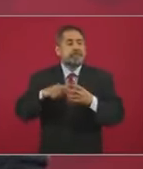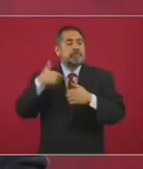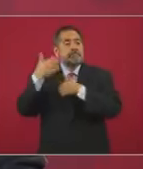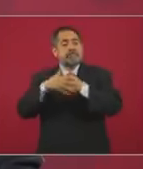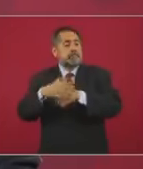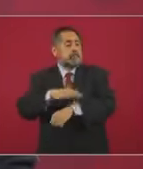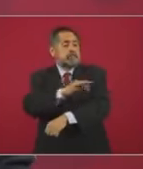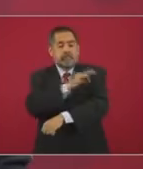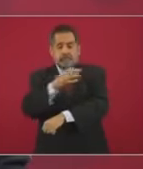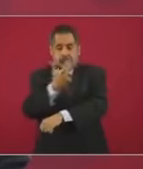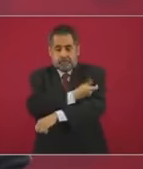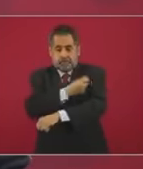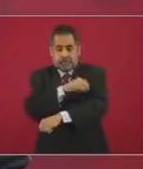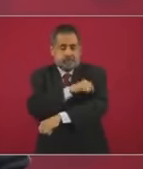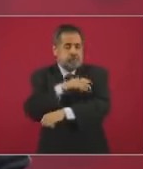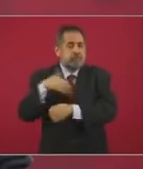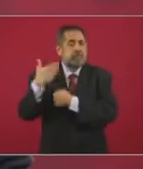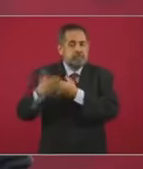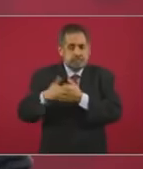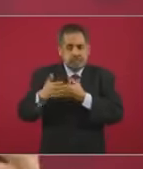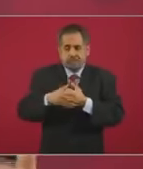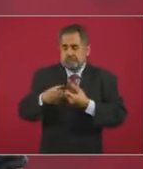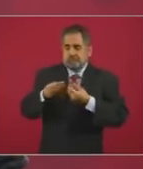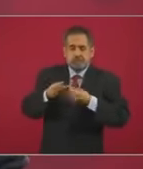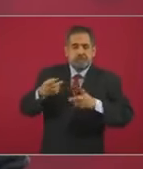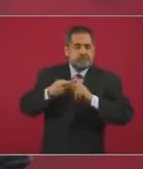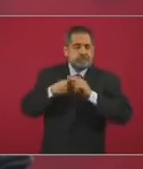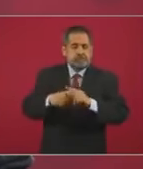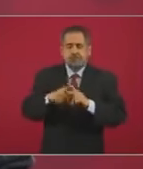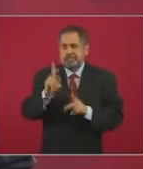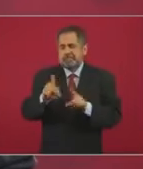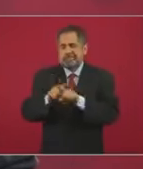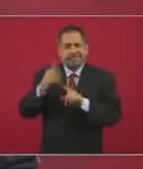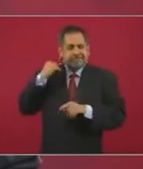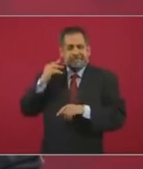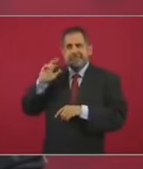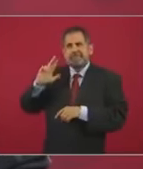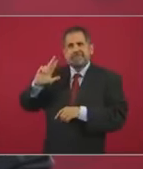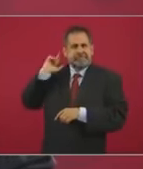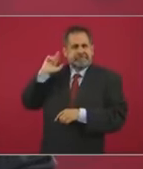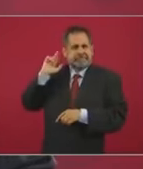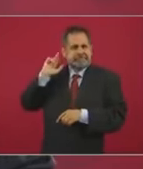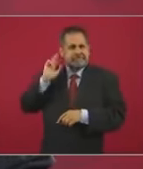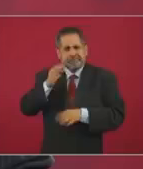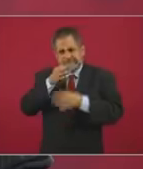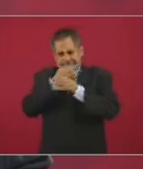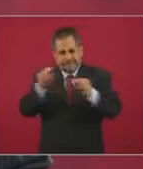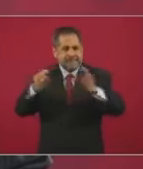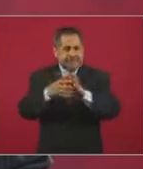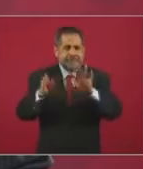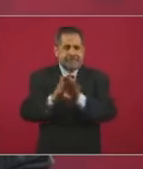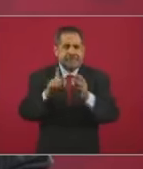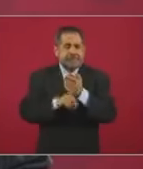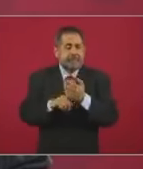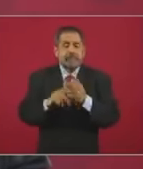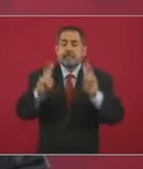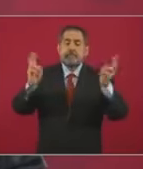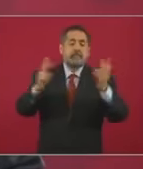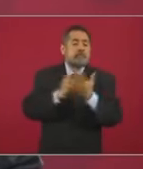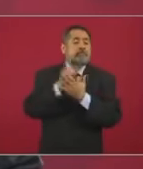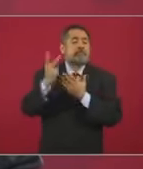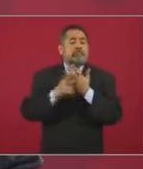proceso. Muy próximamente vamos a iniciar, como lo anunciamos el martes próximo pasado, el Programa Nacional